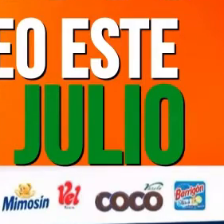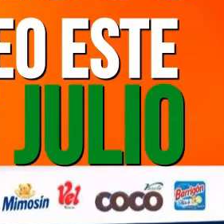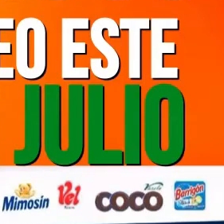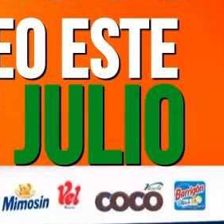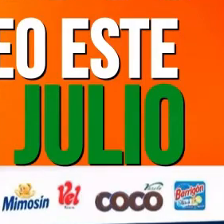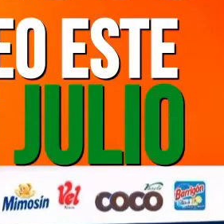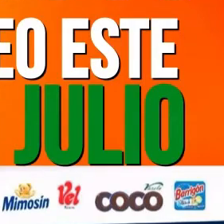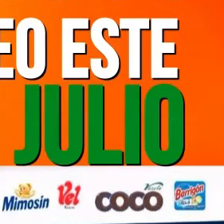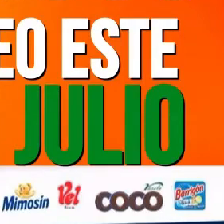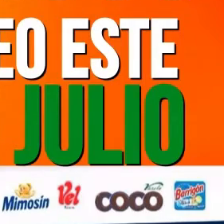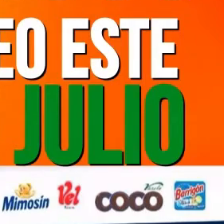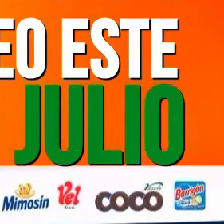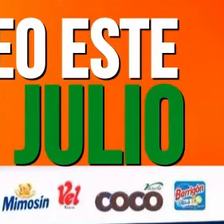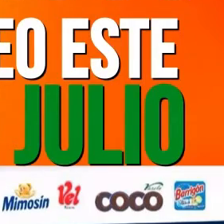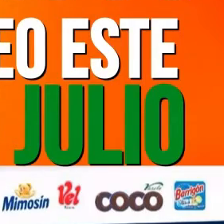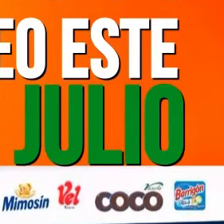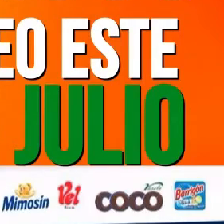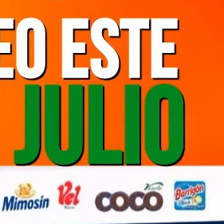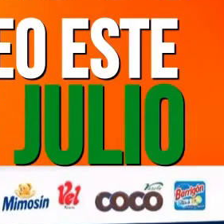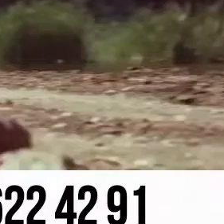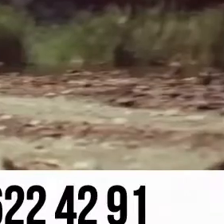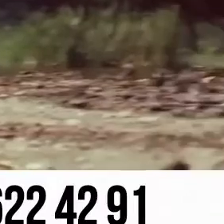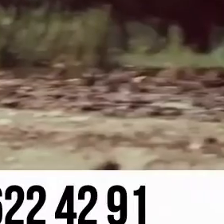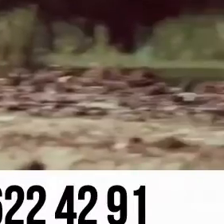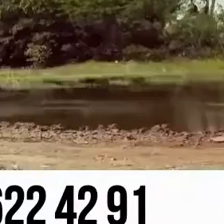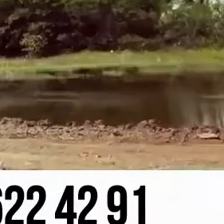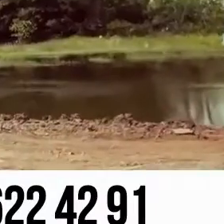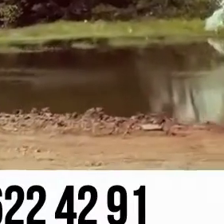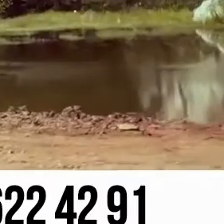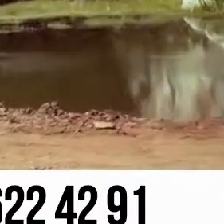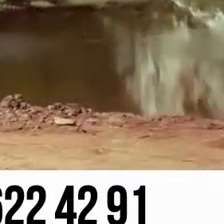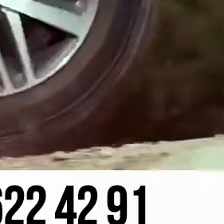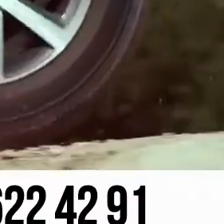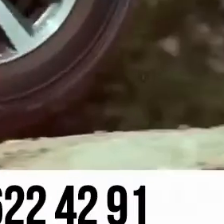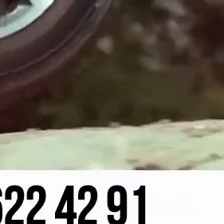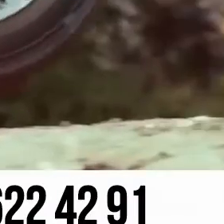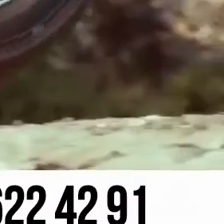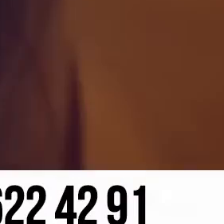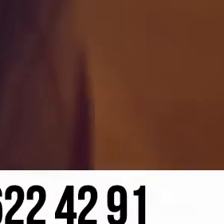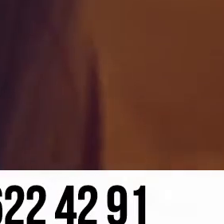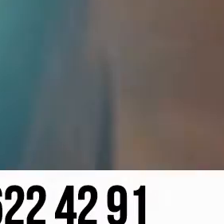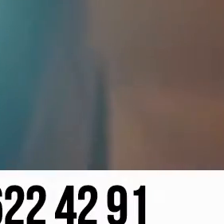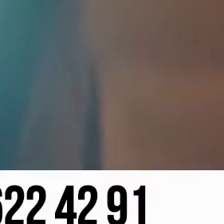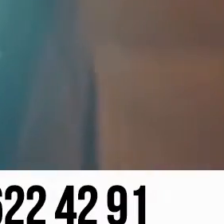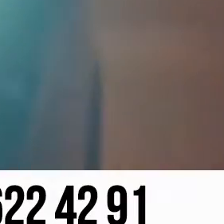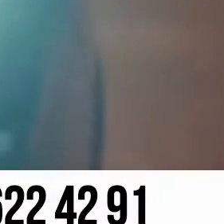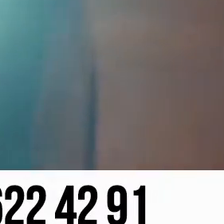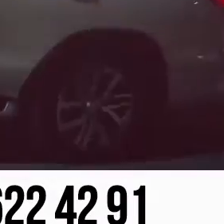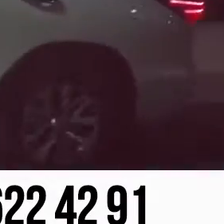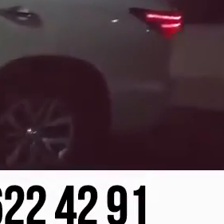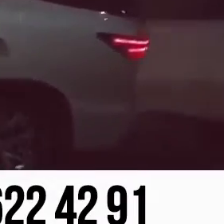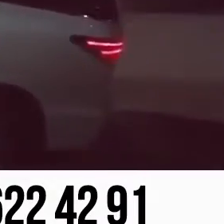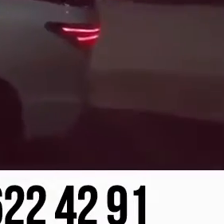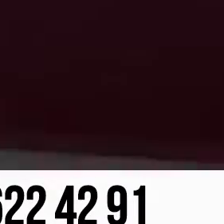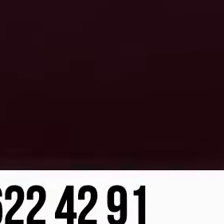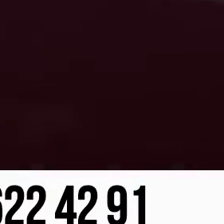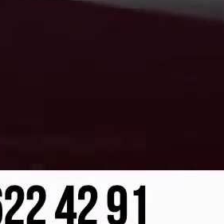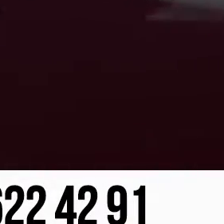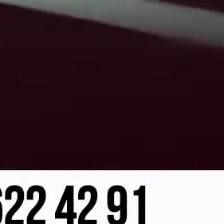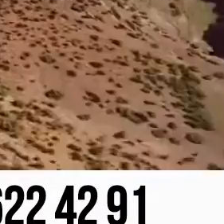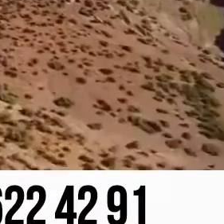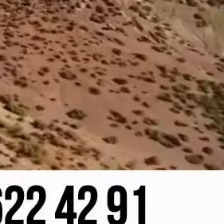kilómetros autoservicio a la quinta siempre te da max ver y conocer la nueva toyota fortuner en sant autos motors barrancabermeja supera